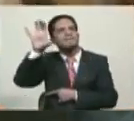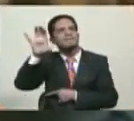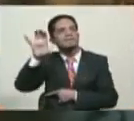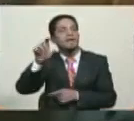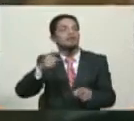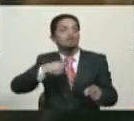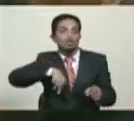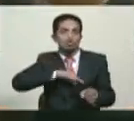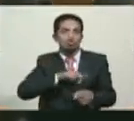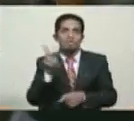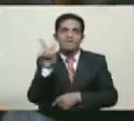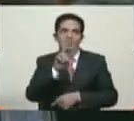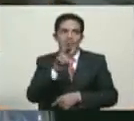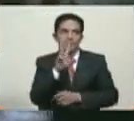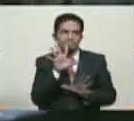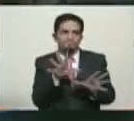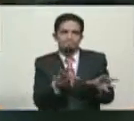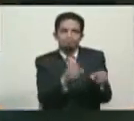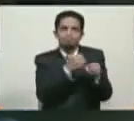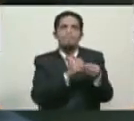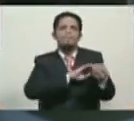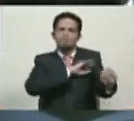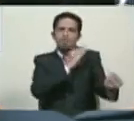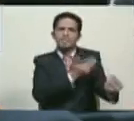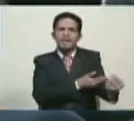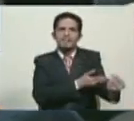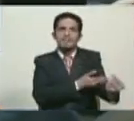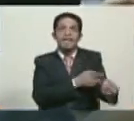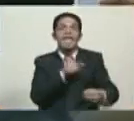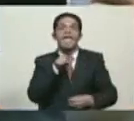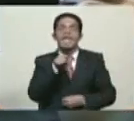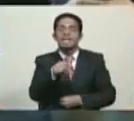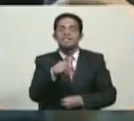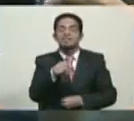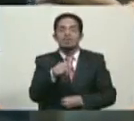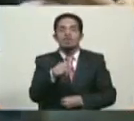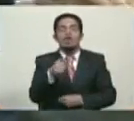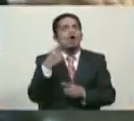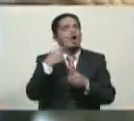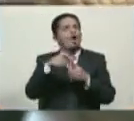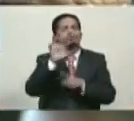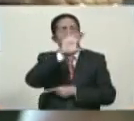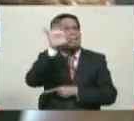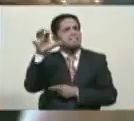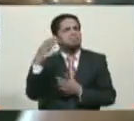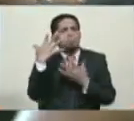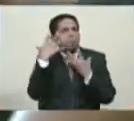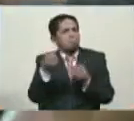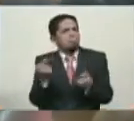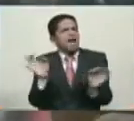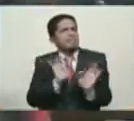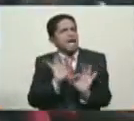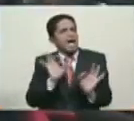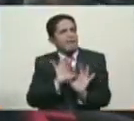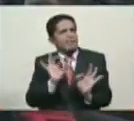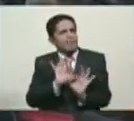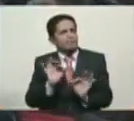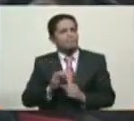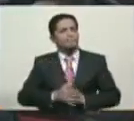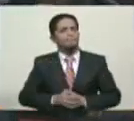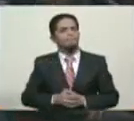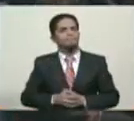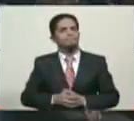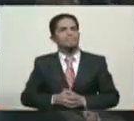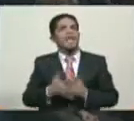destino, se empoderó. Eso no lo entienden las oligarquías ni los centros de poder neoliberal.